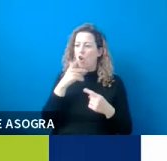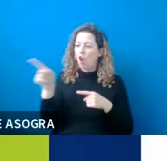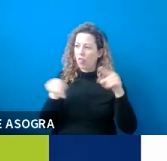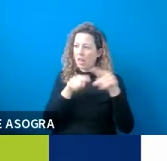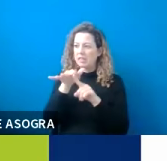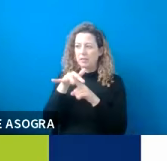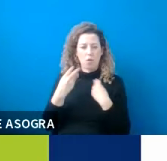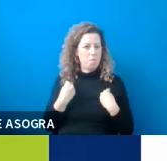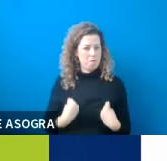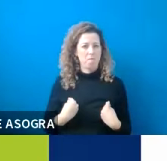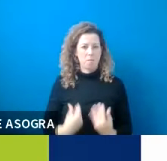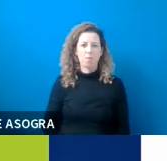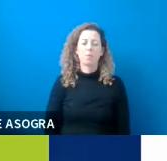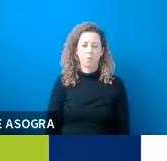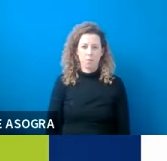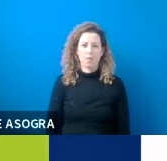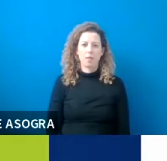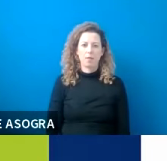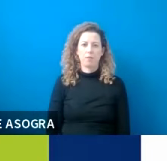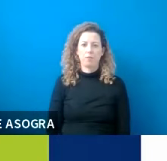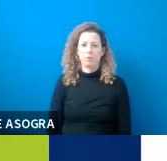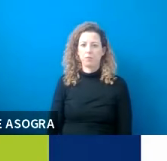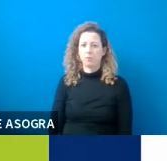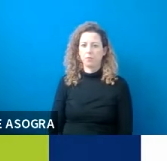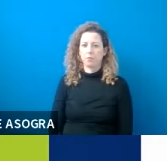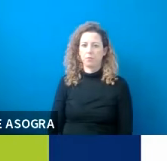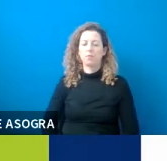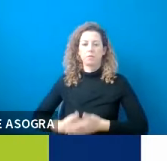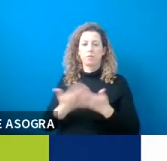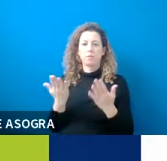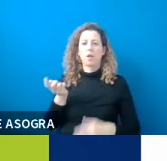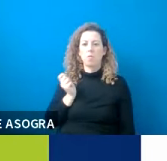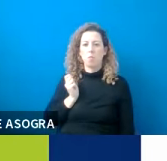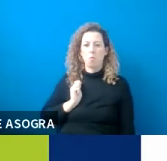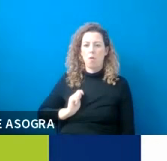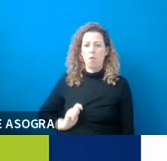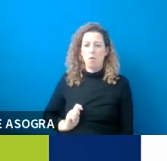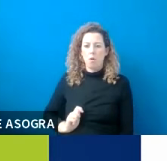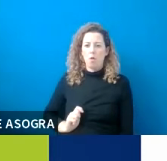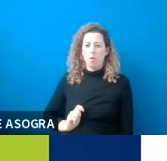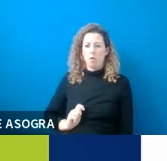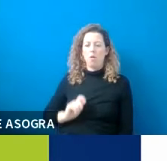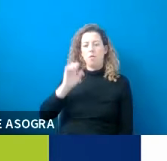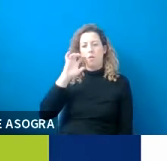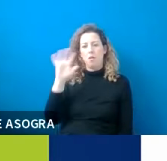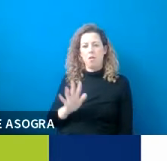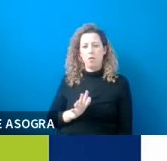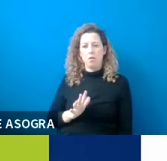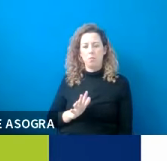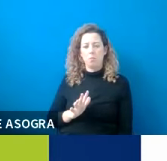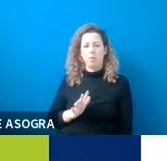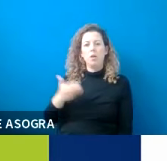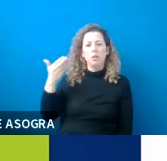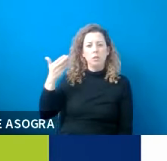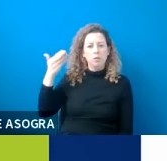que están en la misma circunstancia, ¿no? A nivel de profesionales nos parece importantísimo priorizar la calidad de la